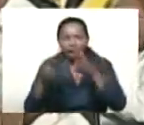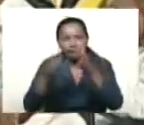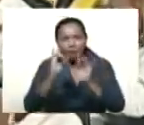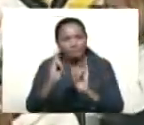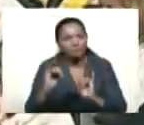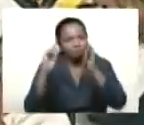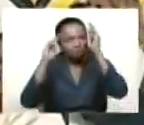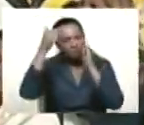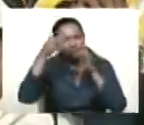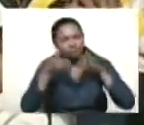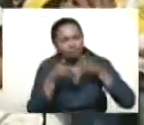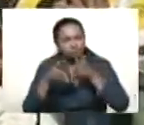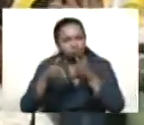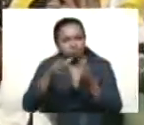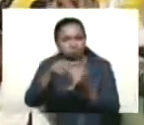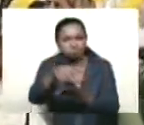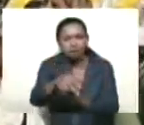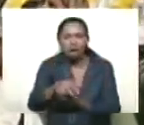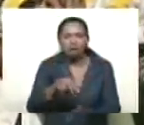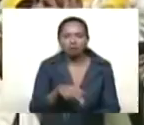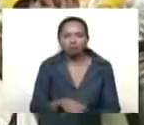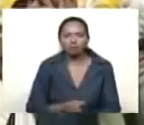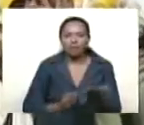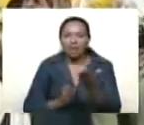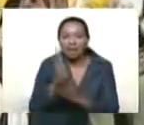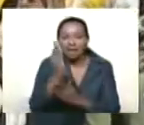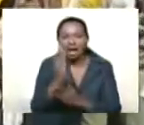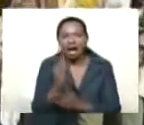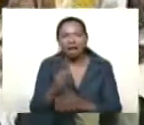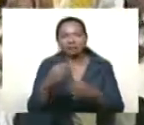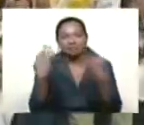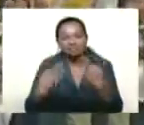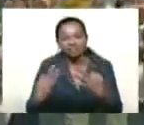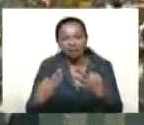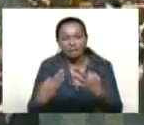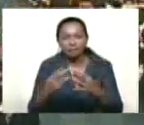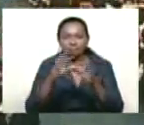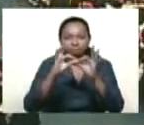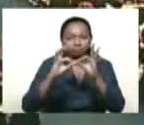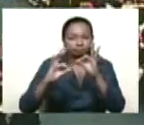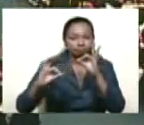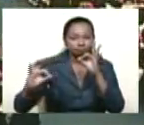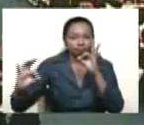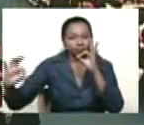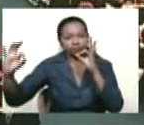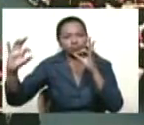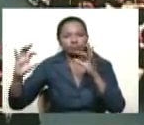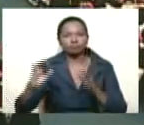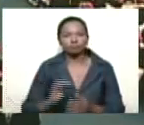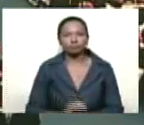Chávez, indeclinable, leal, por ahora y para siempre.